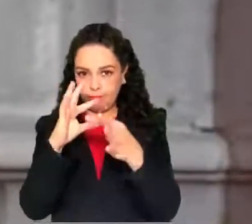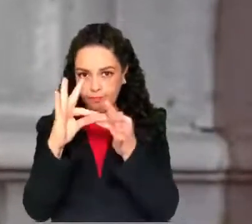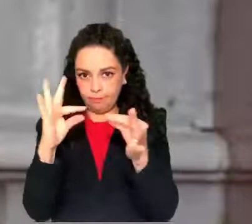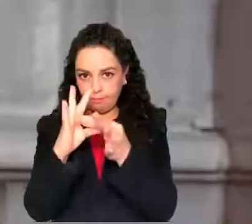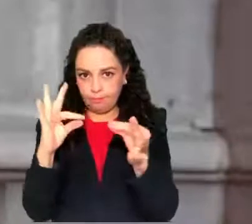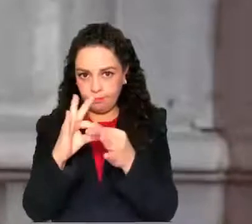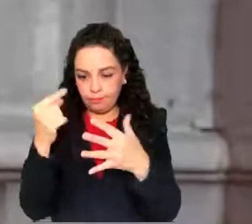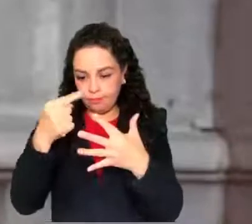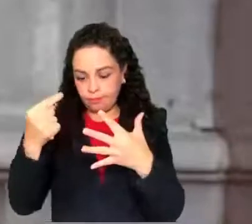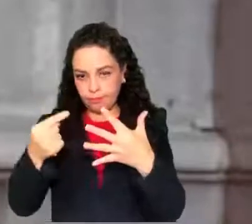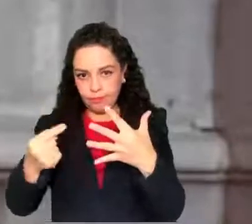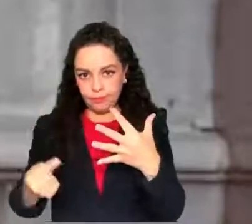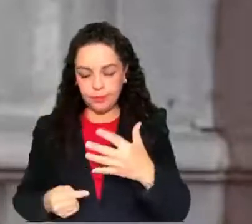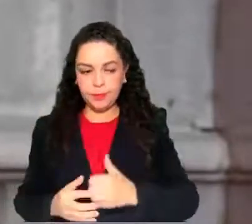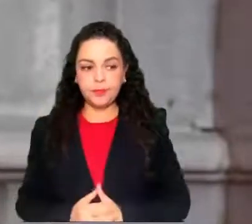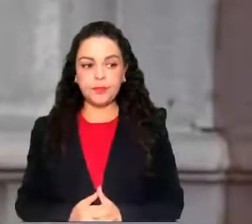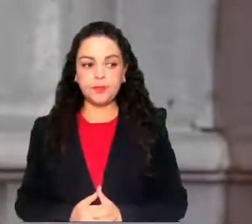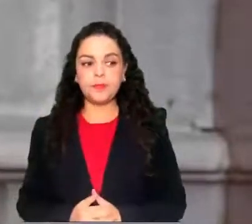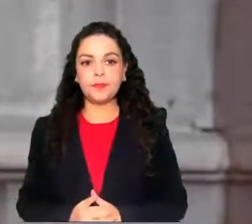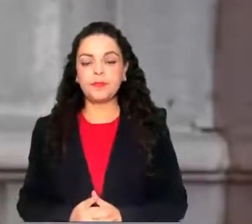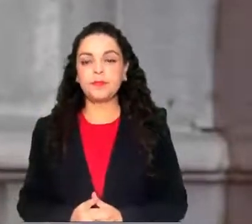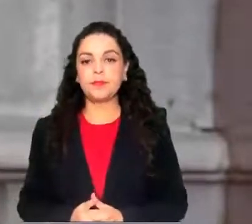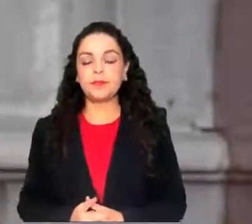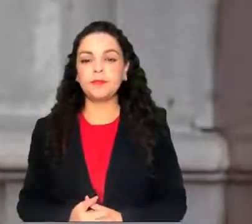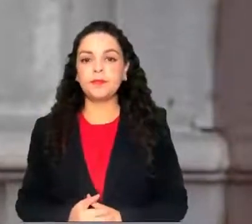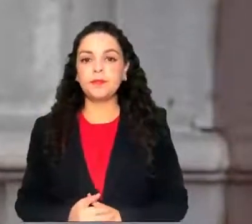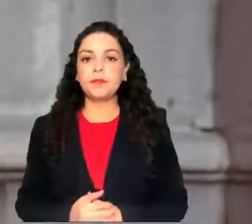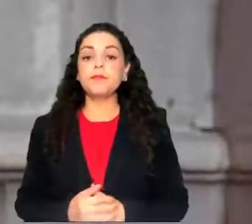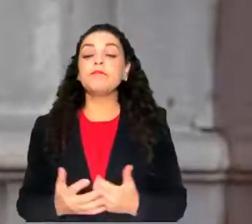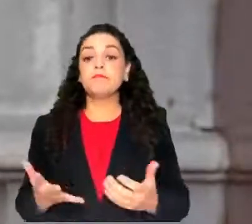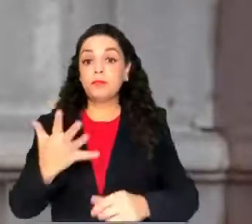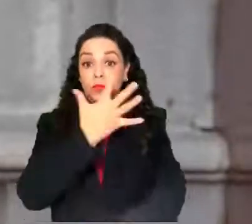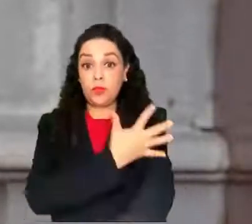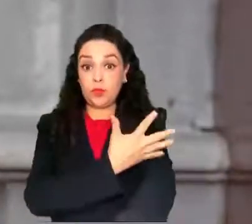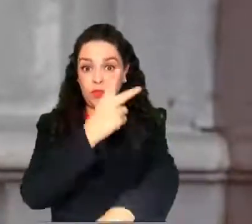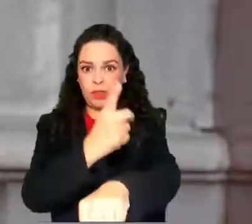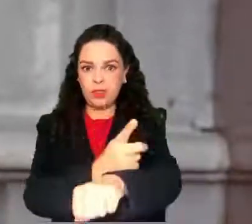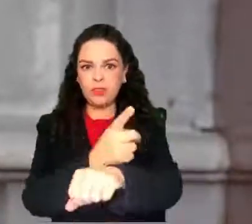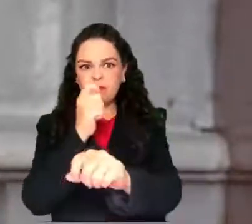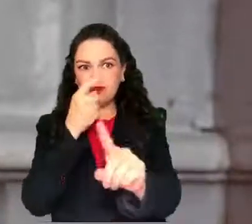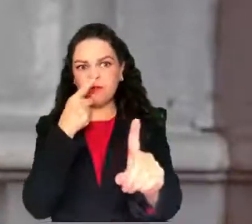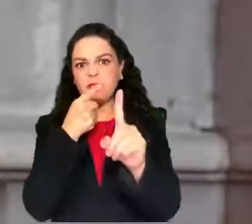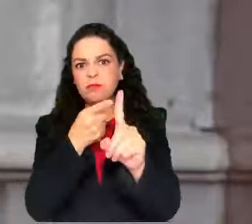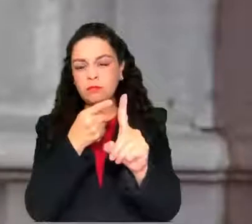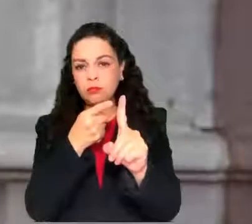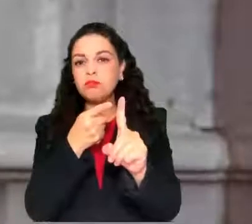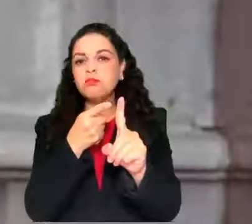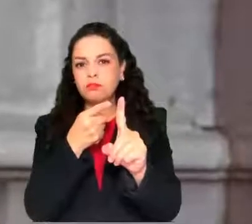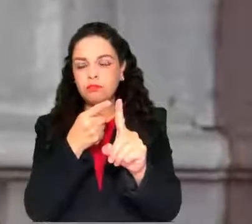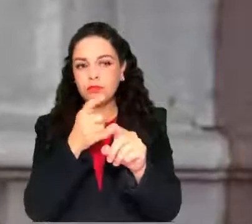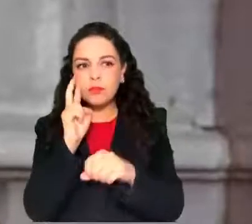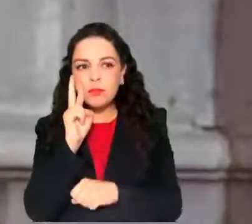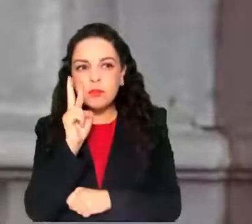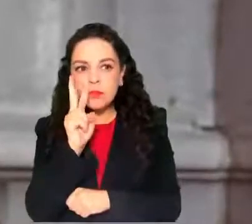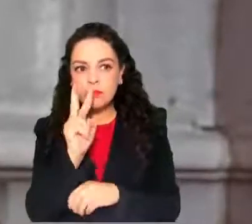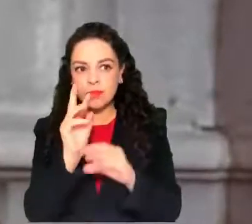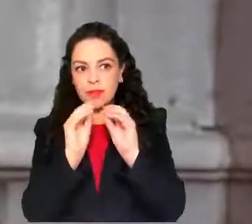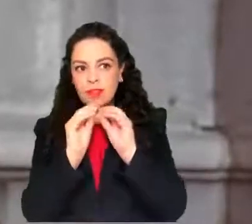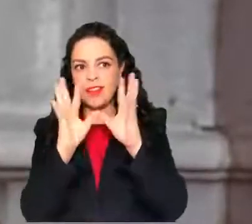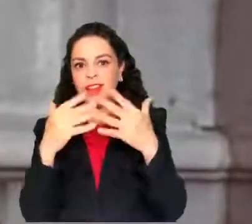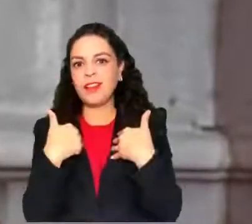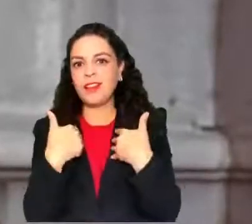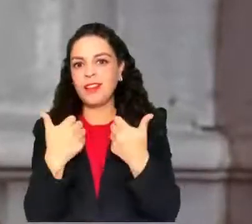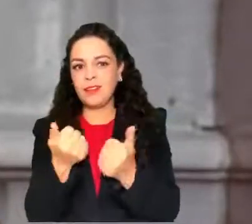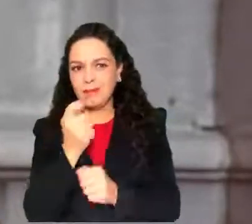en su sentido literal transparencia implica la cualidad de ver los objetos con nitidez y claridad si dicho concepto se